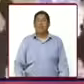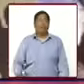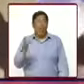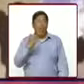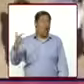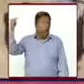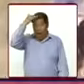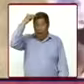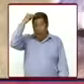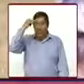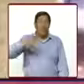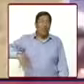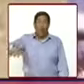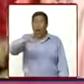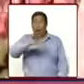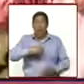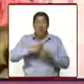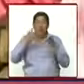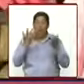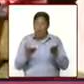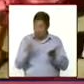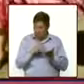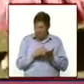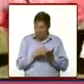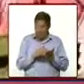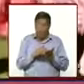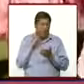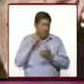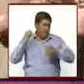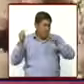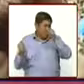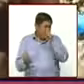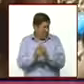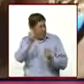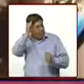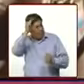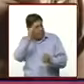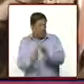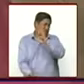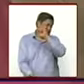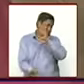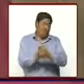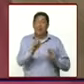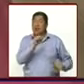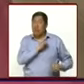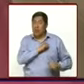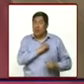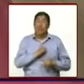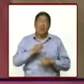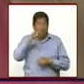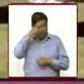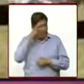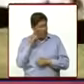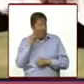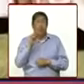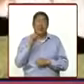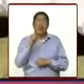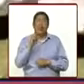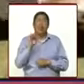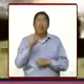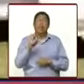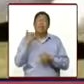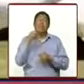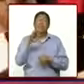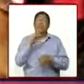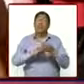El Alto. La zona más popular nuevamente comienza a retumbar con bombos y platillos. Ellos, devotos a la Virgen del Carmen, celebran el sábado 19